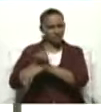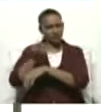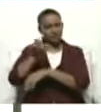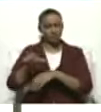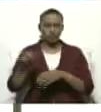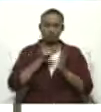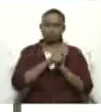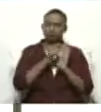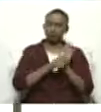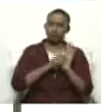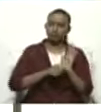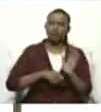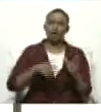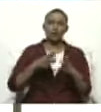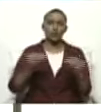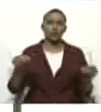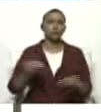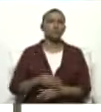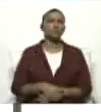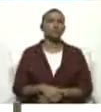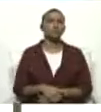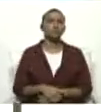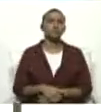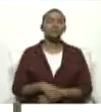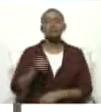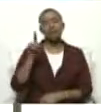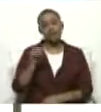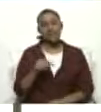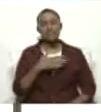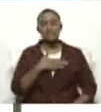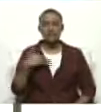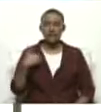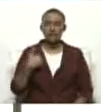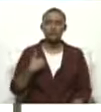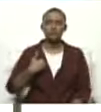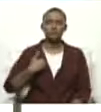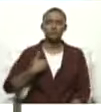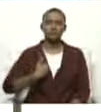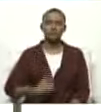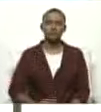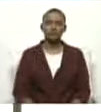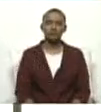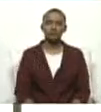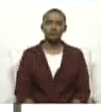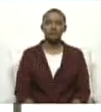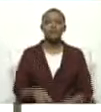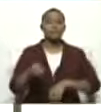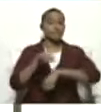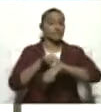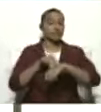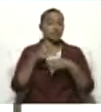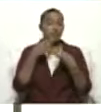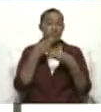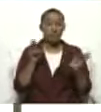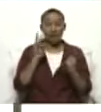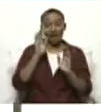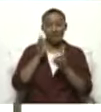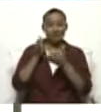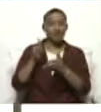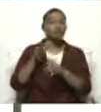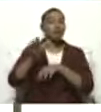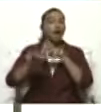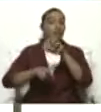Igualmente, quiero referir que a través de la jornada el Ministerio Público atiende a tu